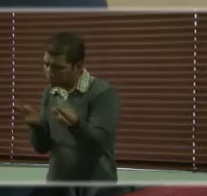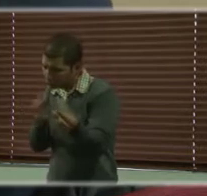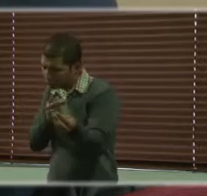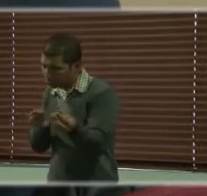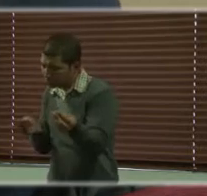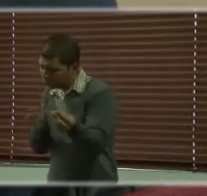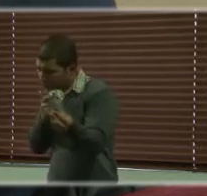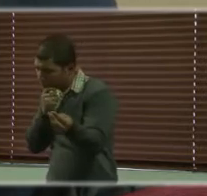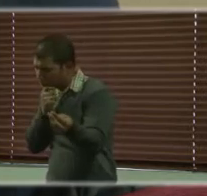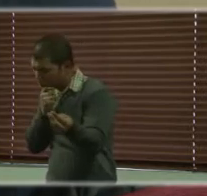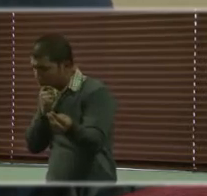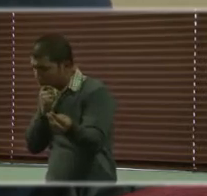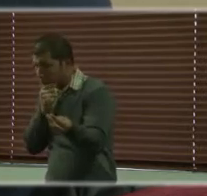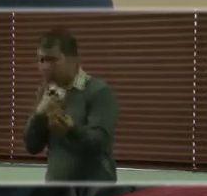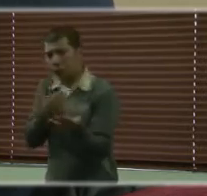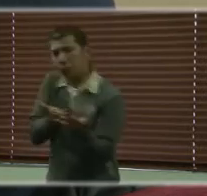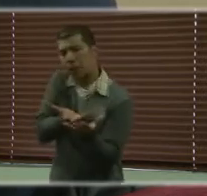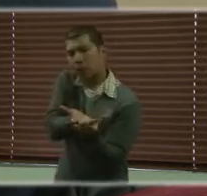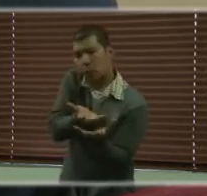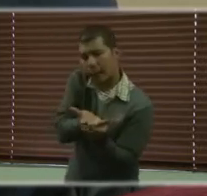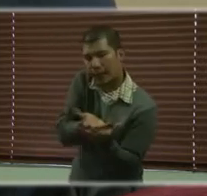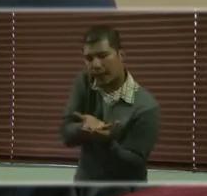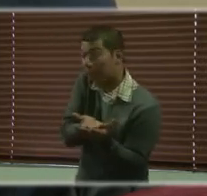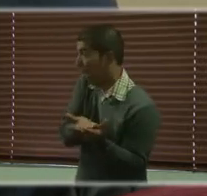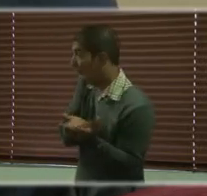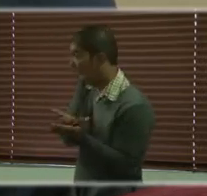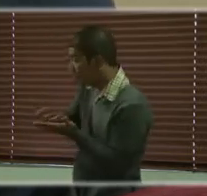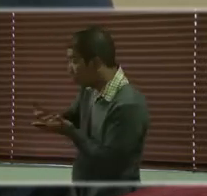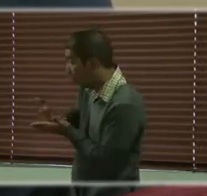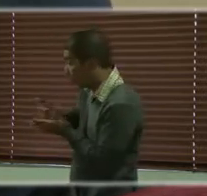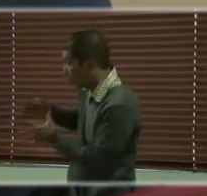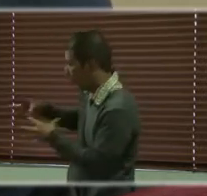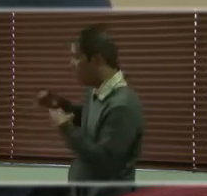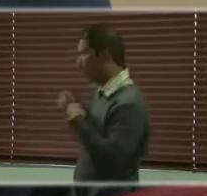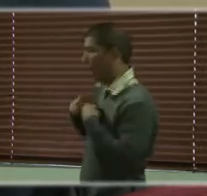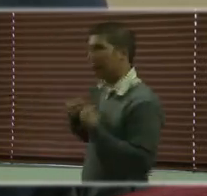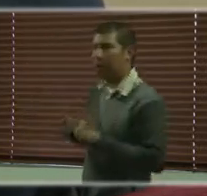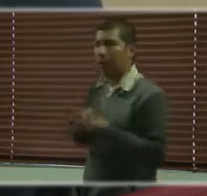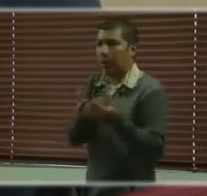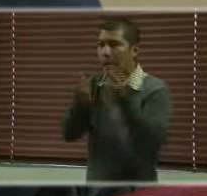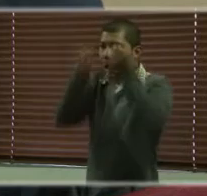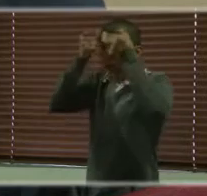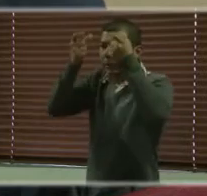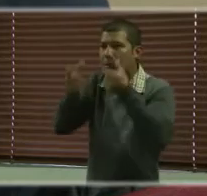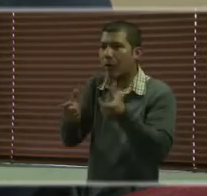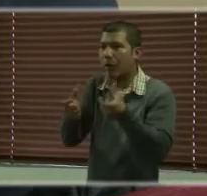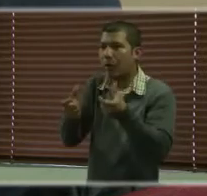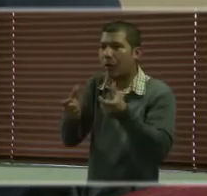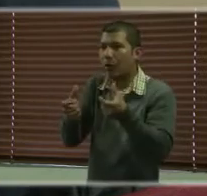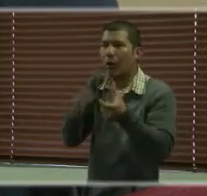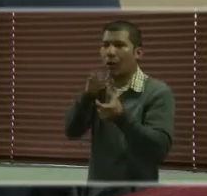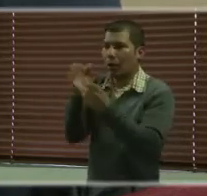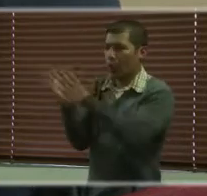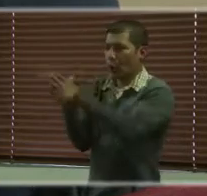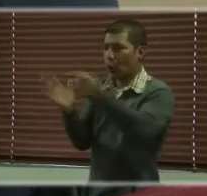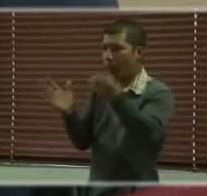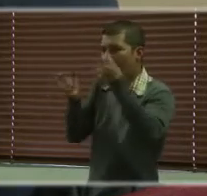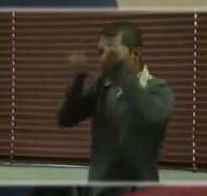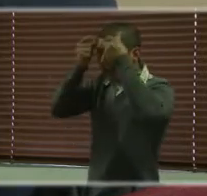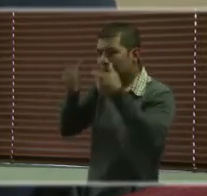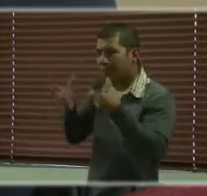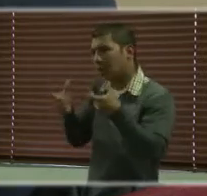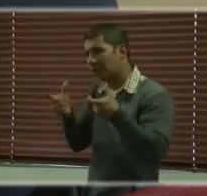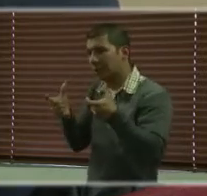se puede hacer seguimiento para que el estado obedezca a la sugerencias o ajustes que se le piden